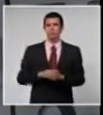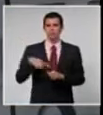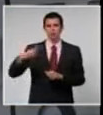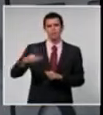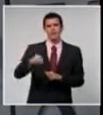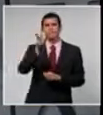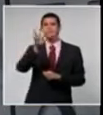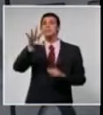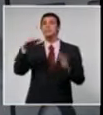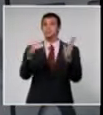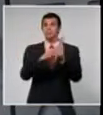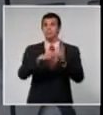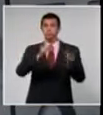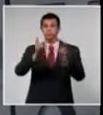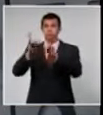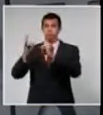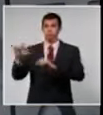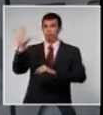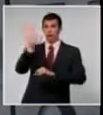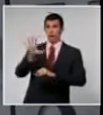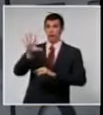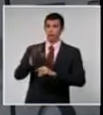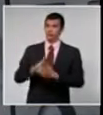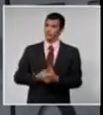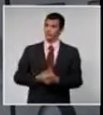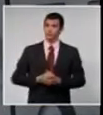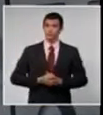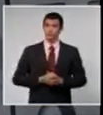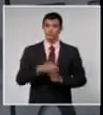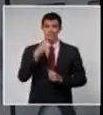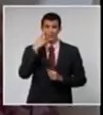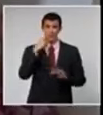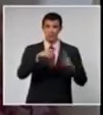de contención de la pandemia. De hecho, la transmisión